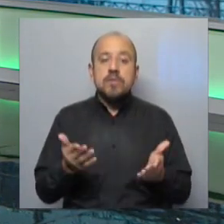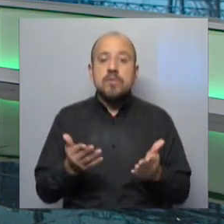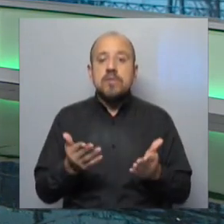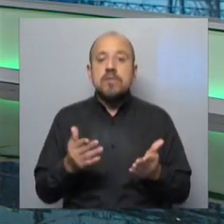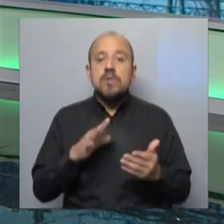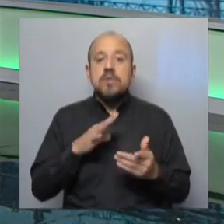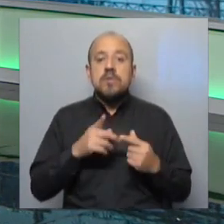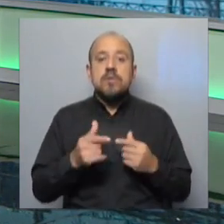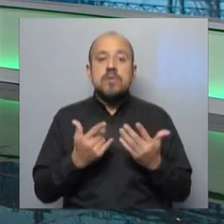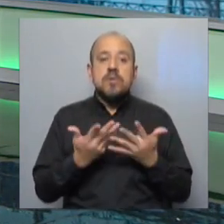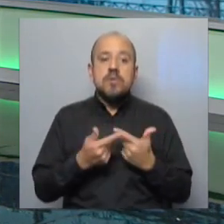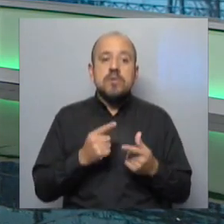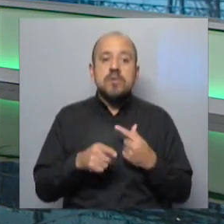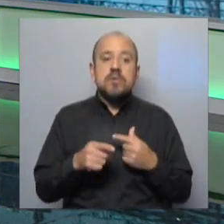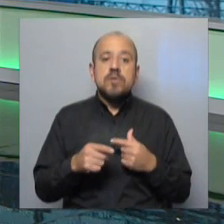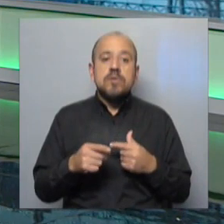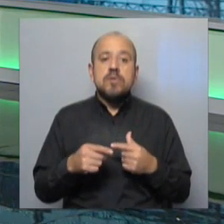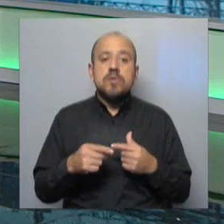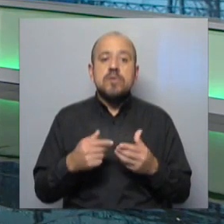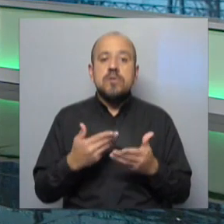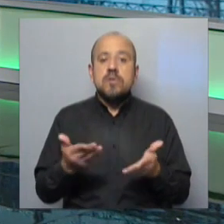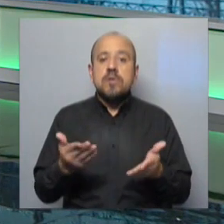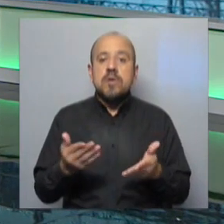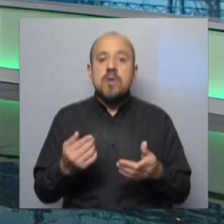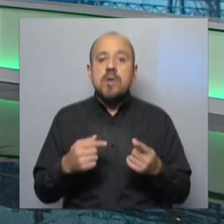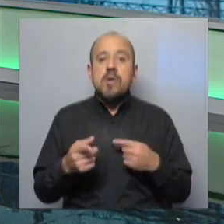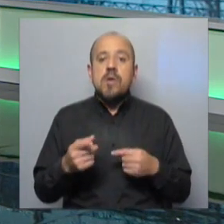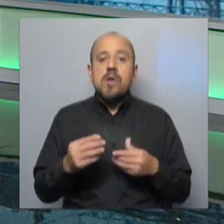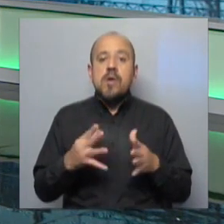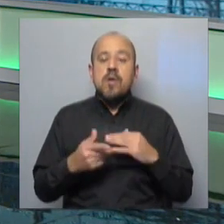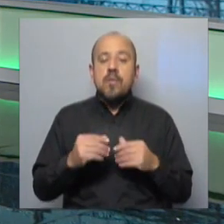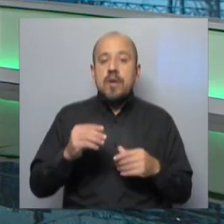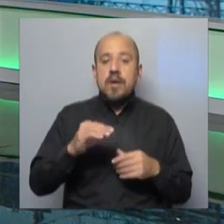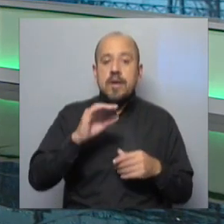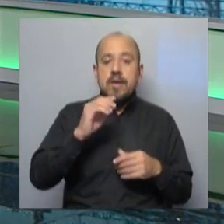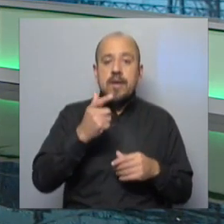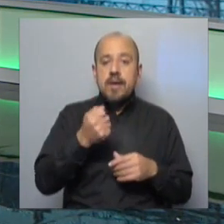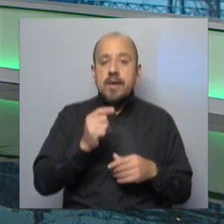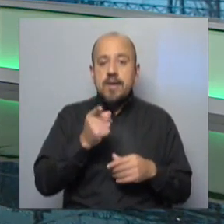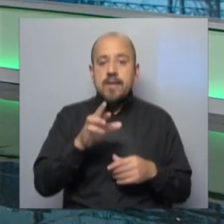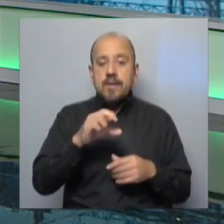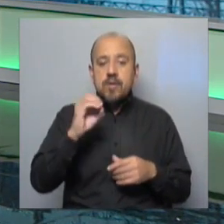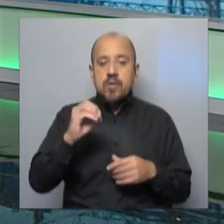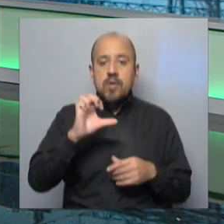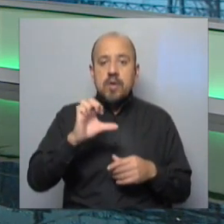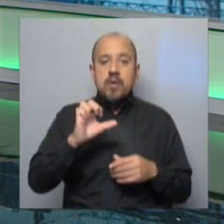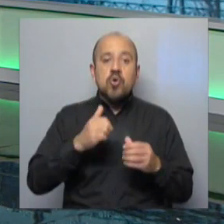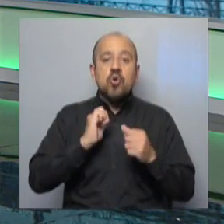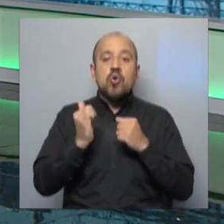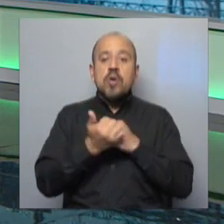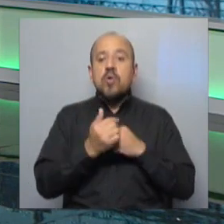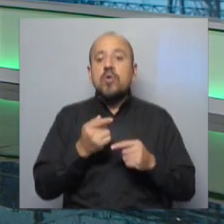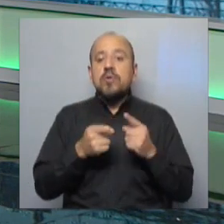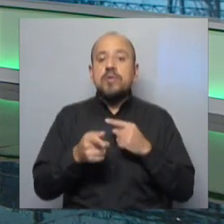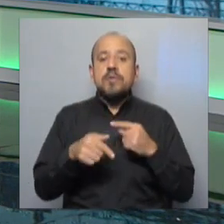que encuentran las organizaciones sociales está vinculada a el modelo agroecológico de hecho desde redes amigos de la tierra van a estar presentes